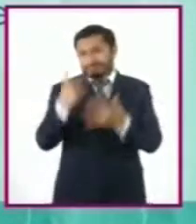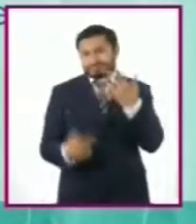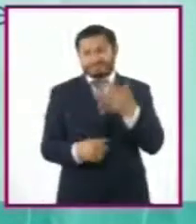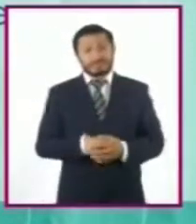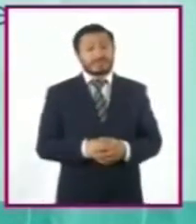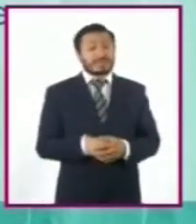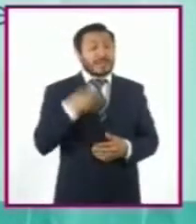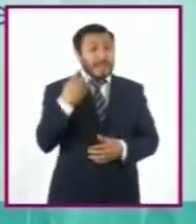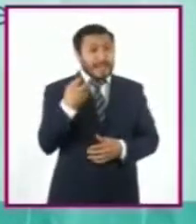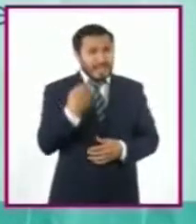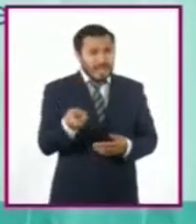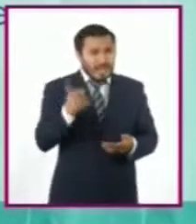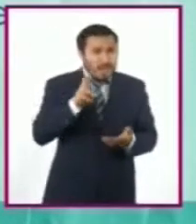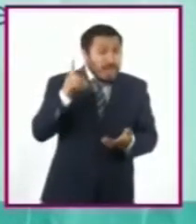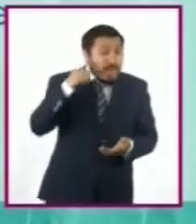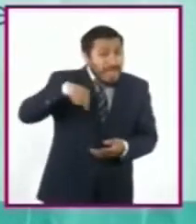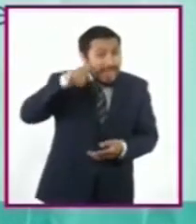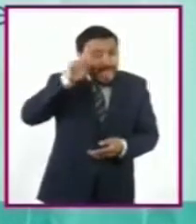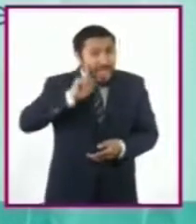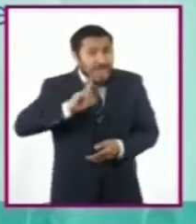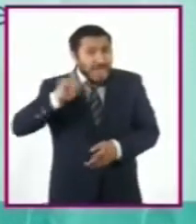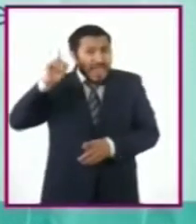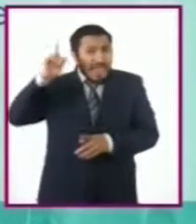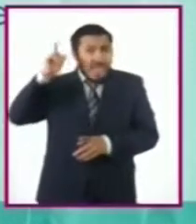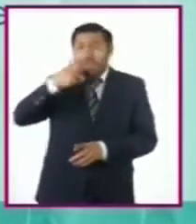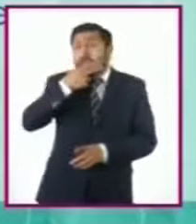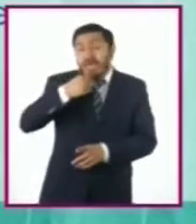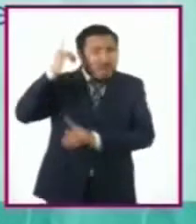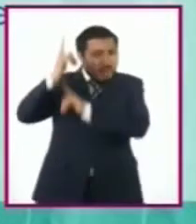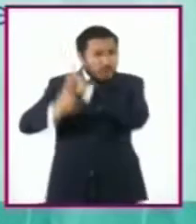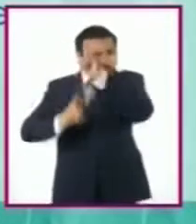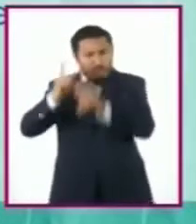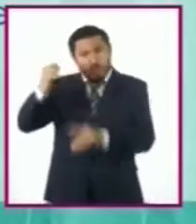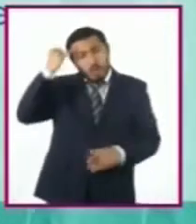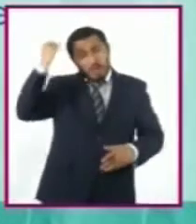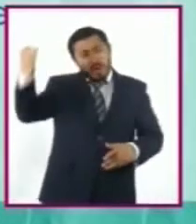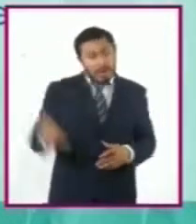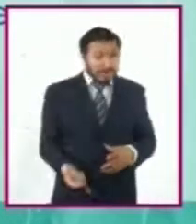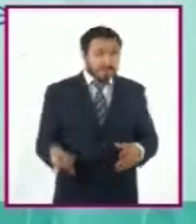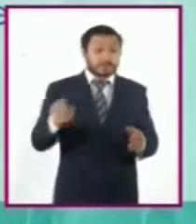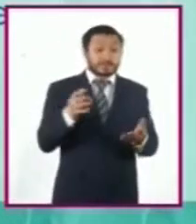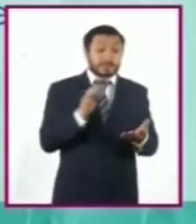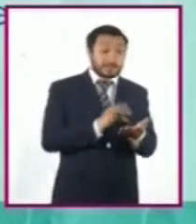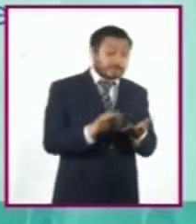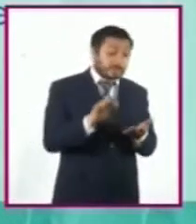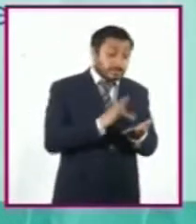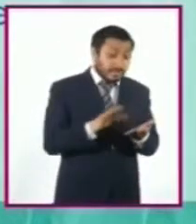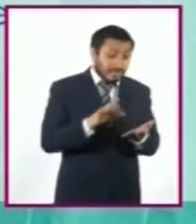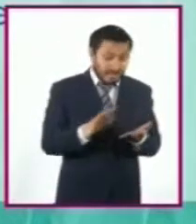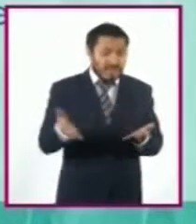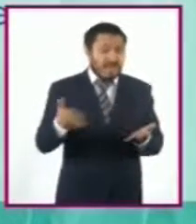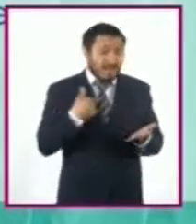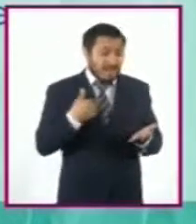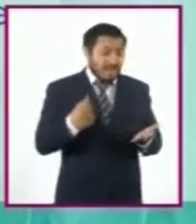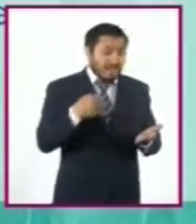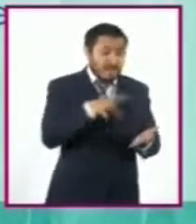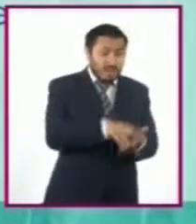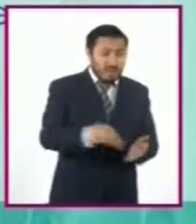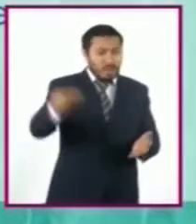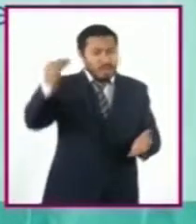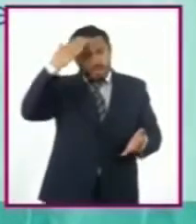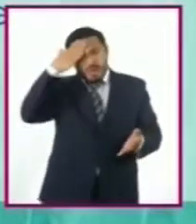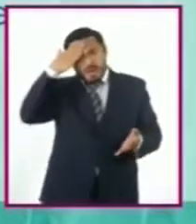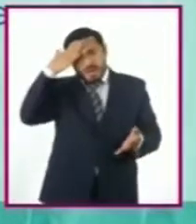Ellos tenían la idea de que al escuchar o leer estos textos, los humanos los obtendrían automáticamente, es decir, que